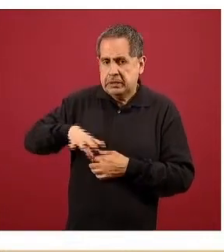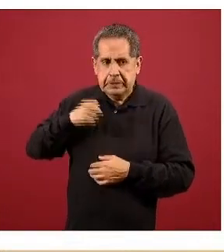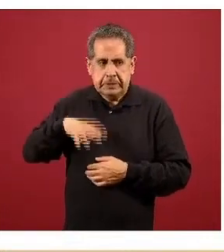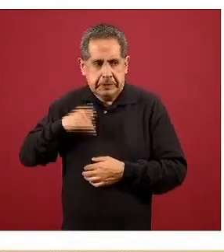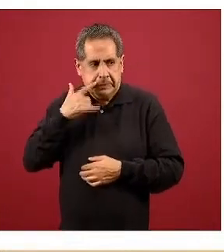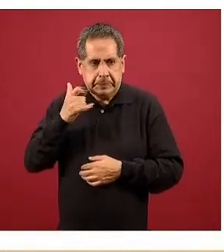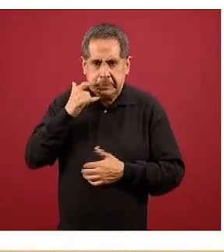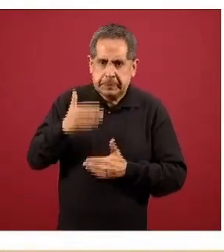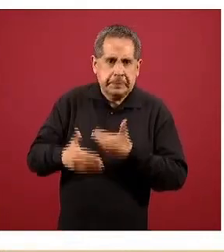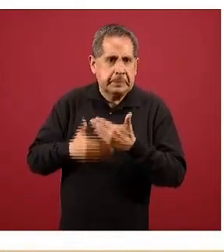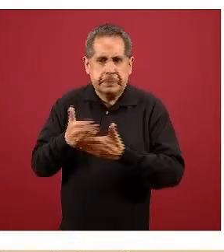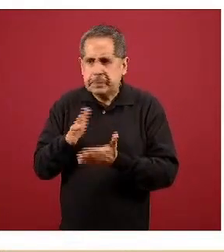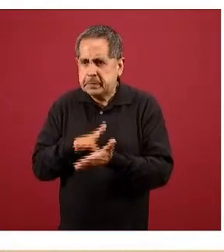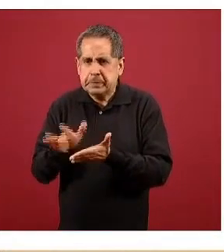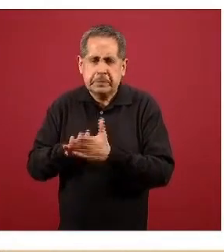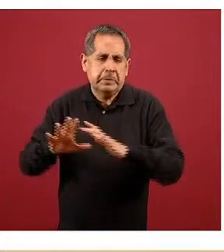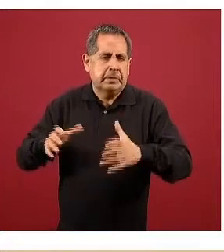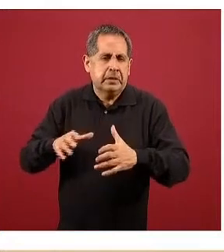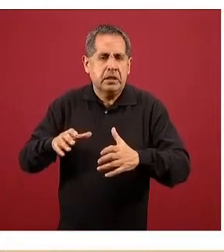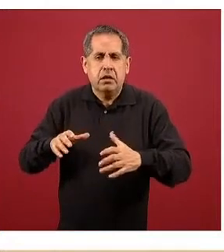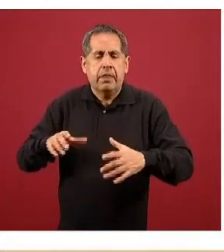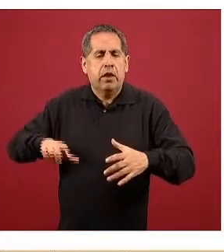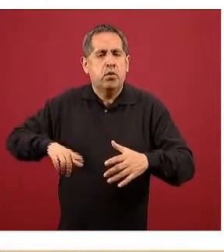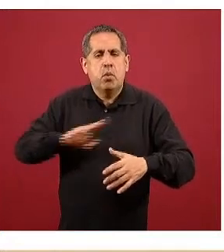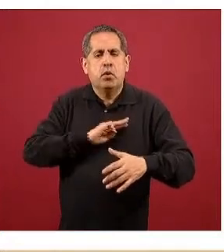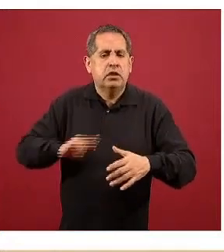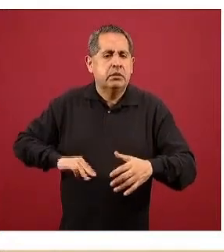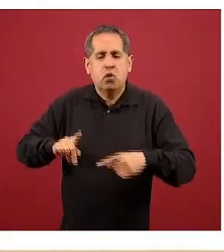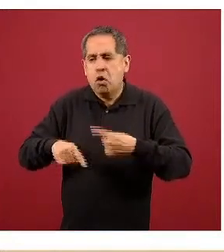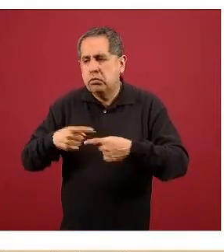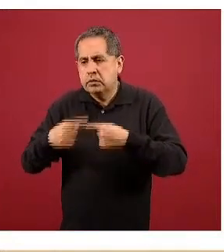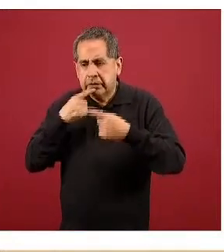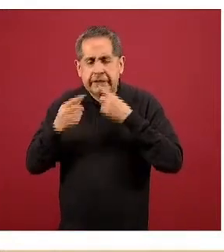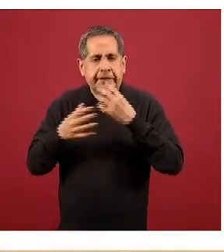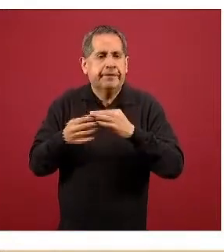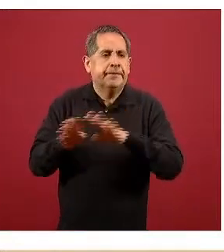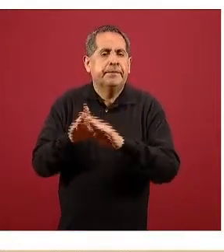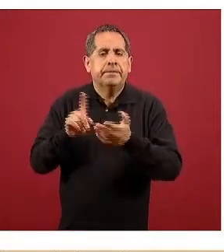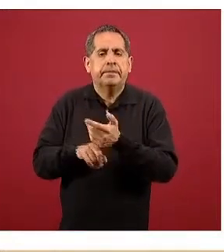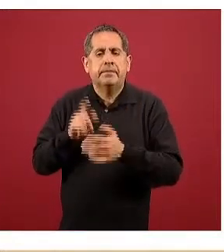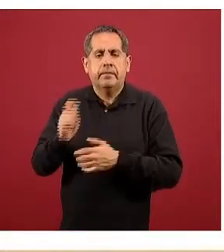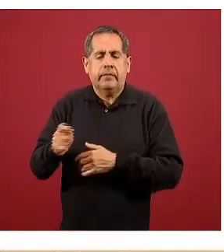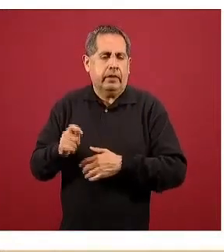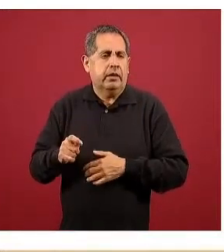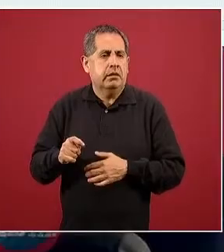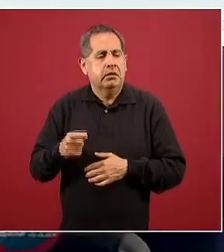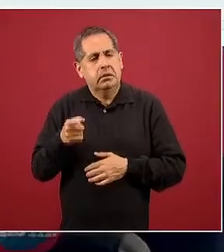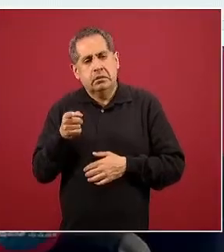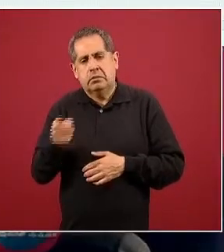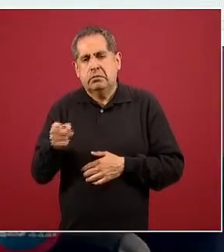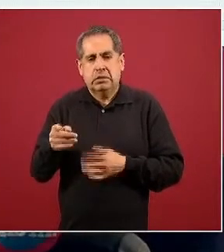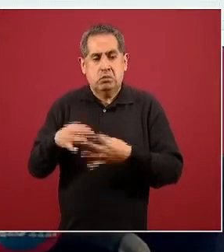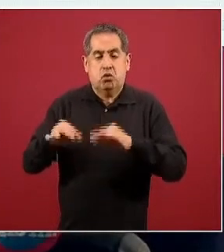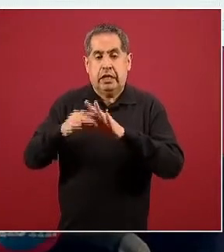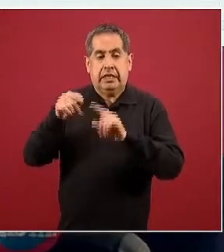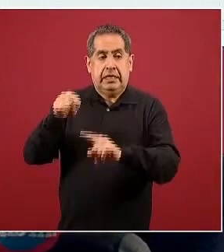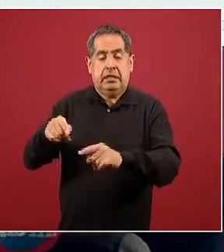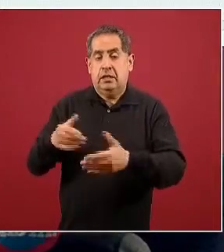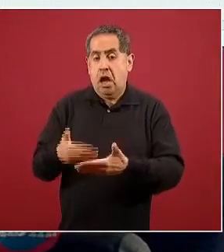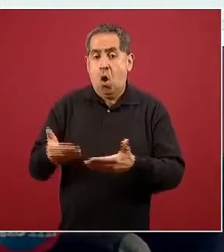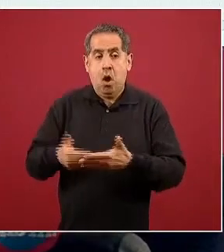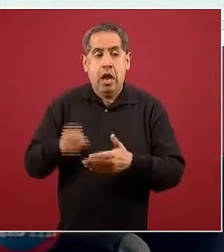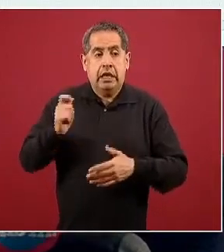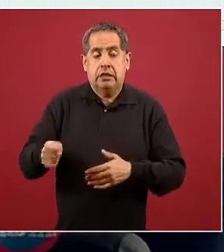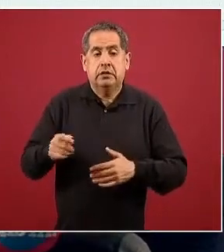y el gobierno estatal y los gobiernos municipales han disminuido esta tasa de incidencia de forma importante.